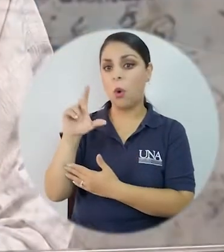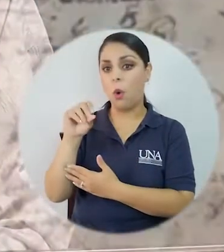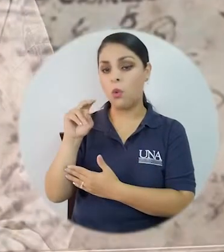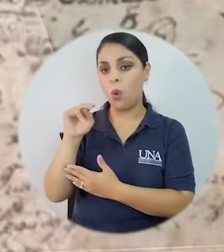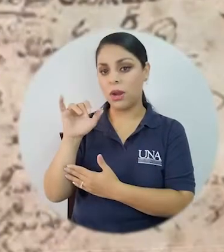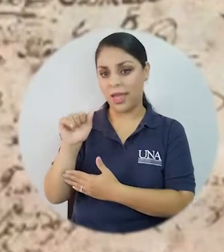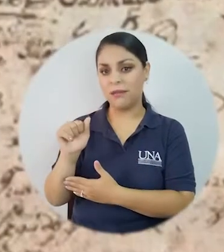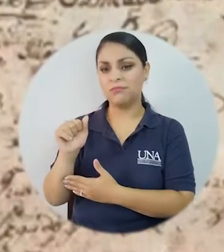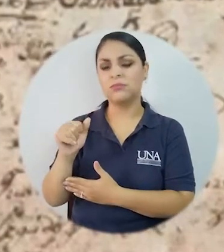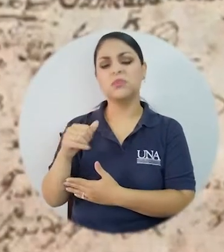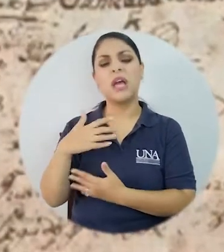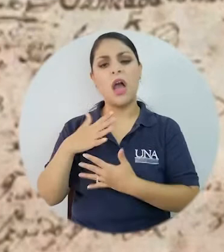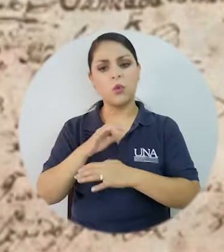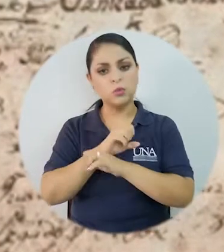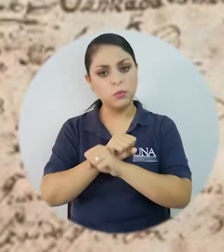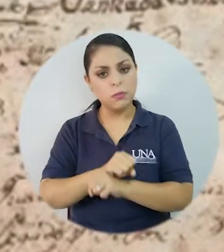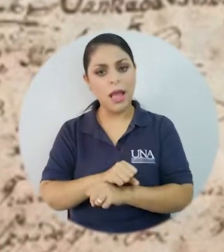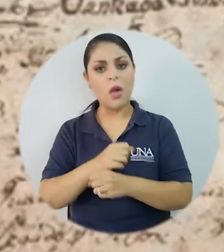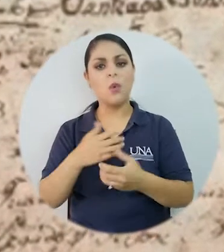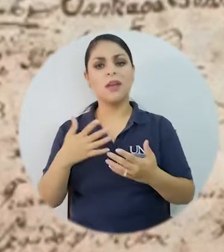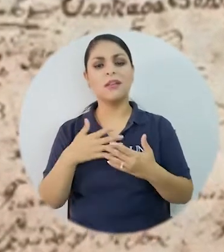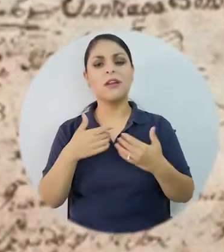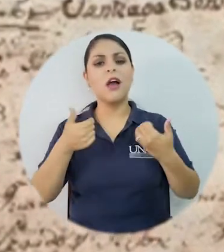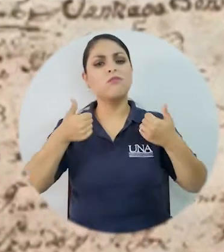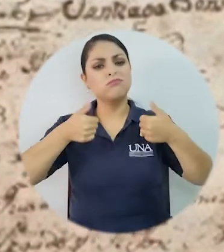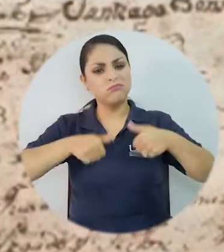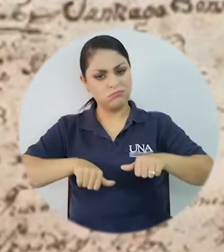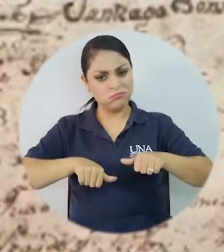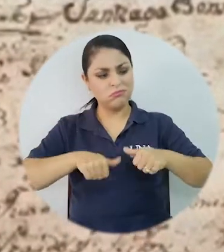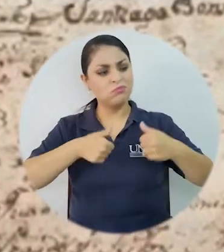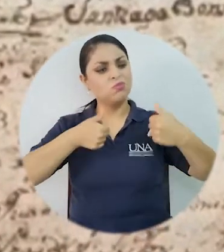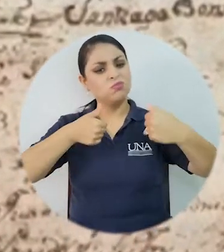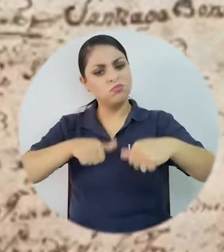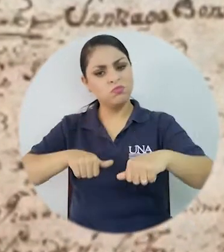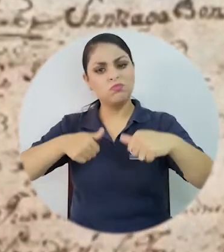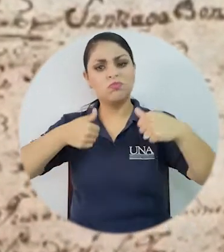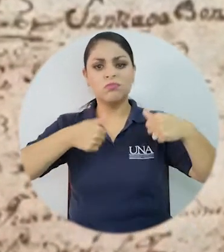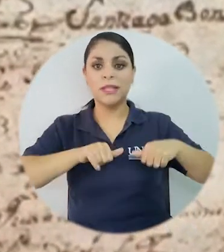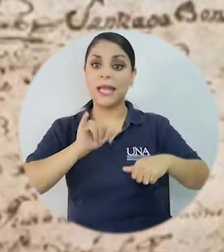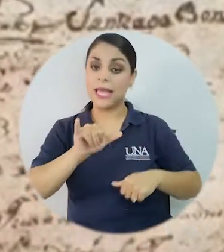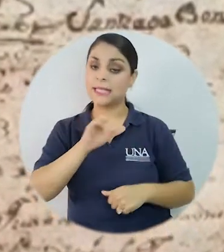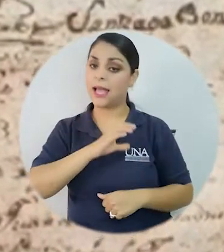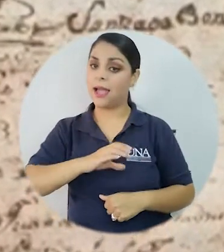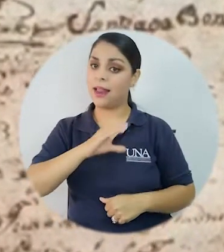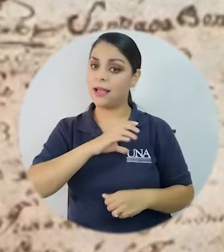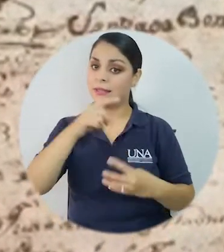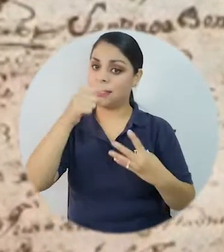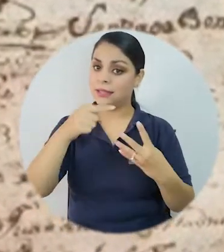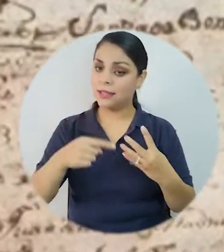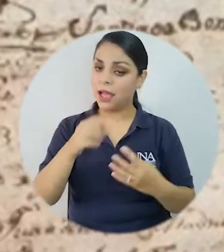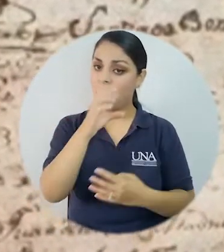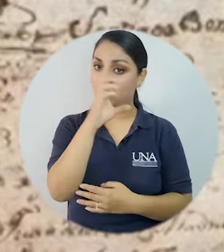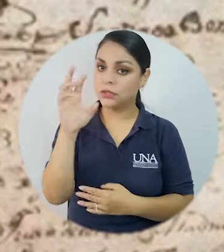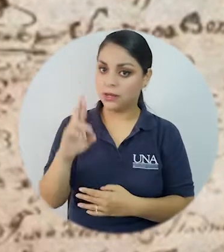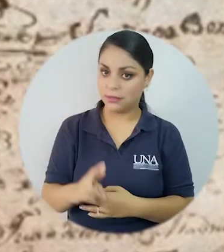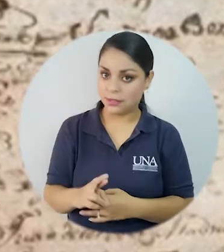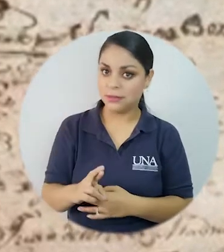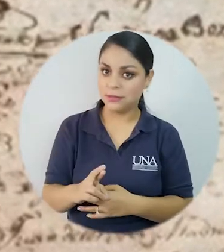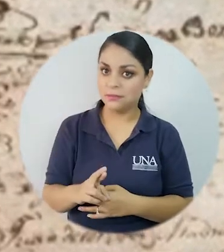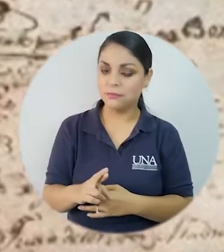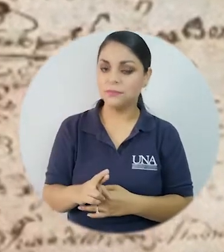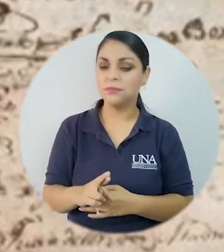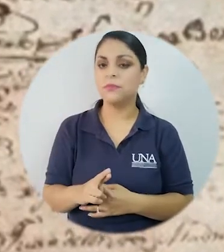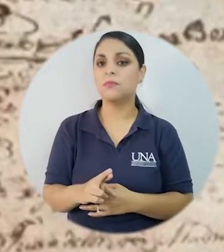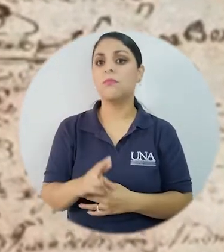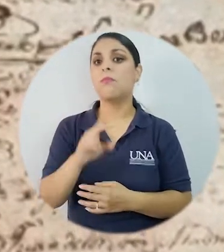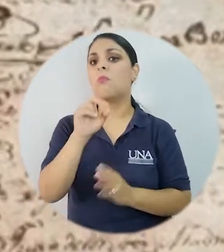ejemplo, el ponernos de acuerdo. Es una característica costarricense. Y se debe a que, bueno, muchos elementos. Uno de ellos, a que